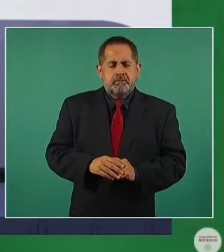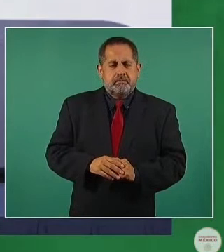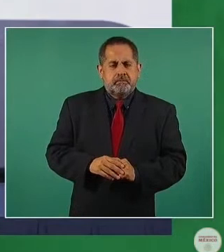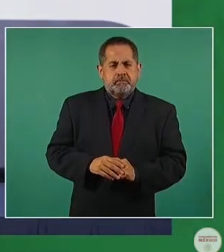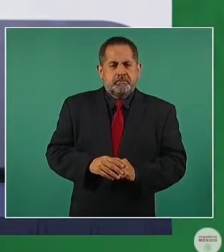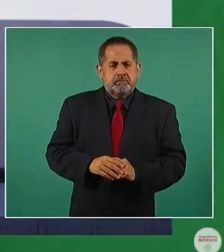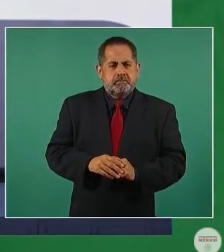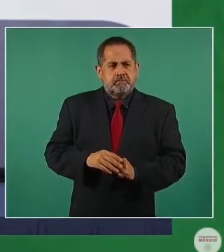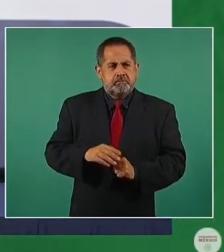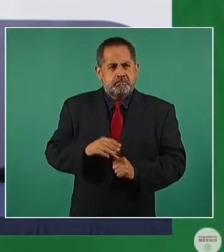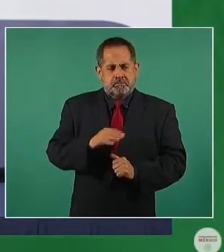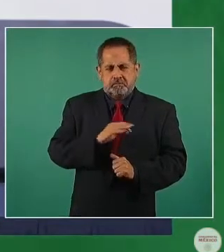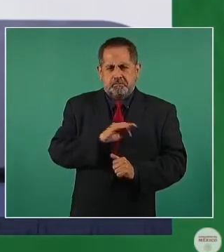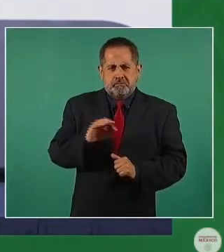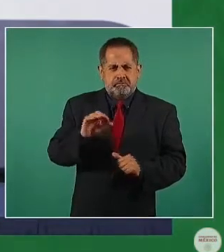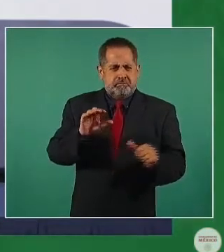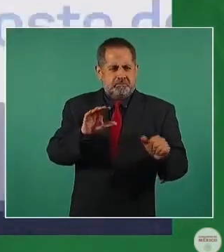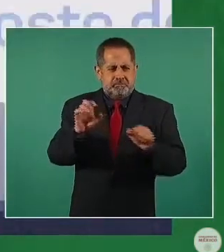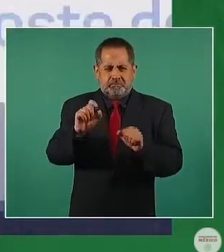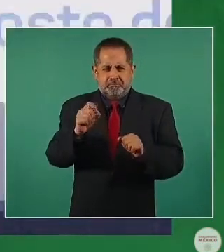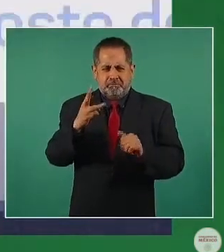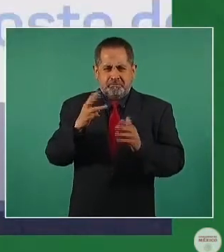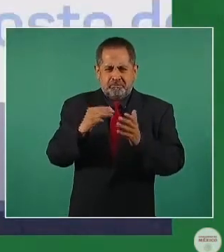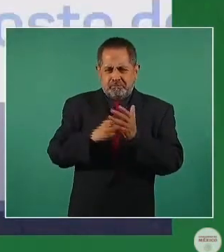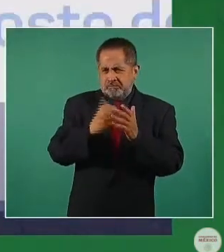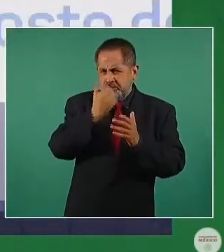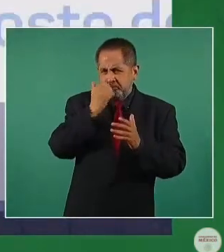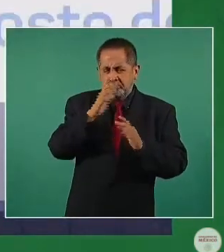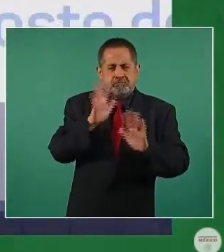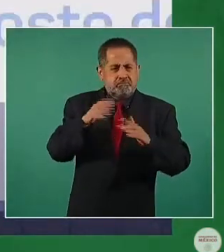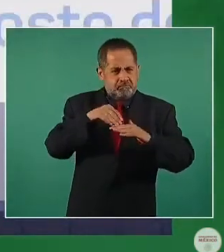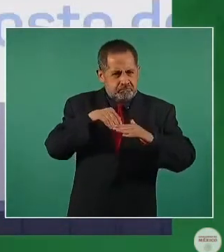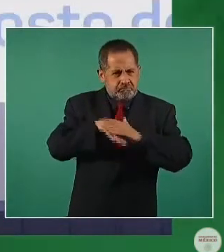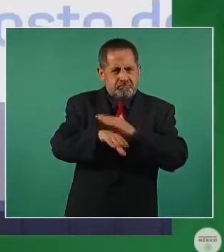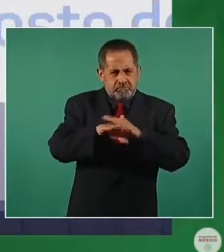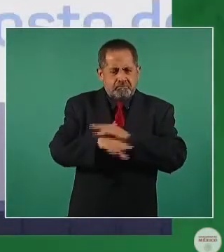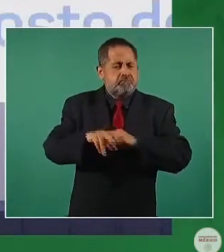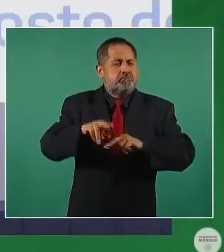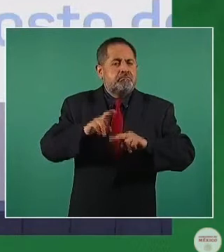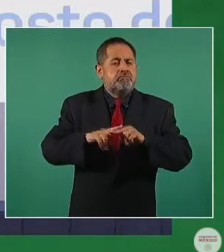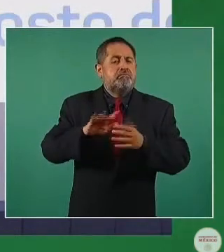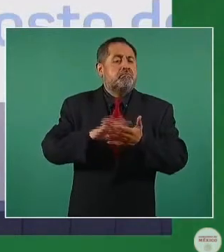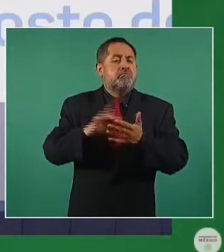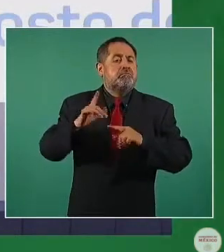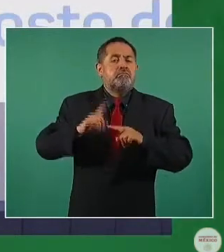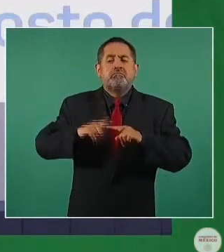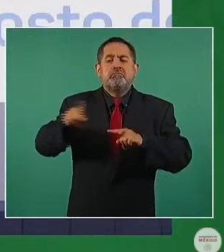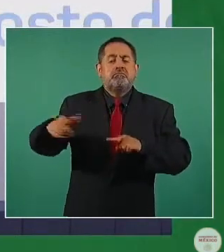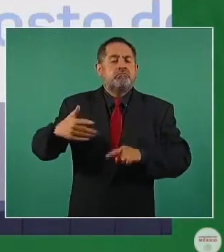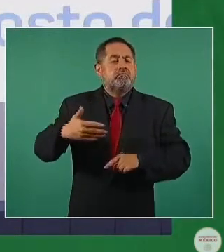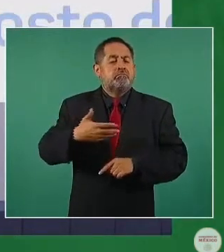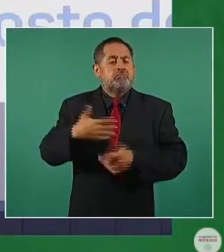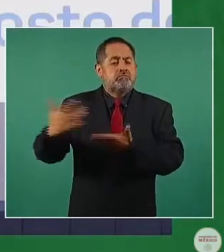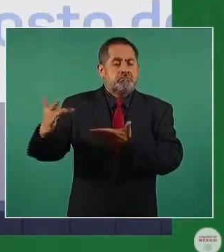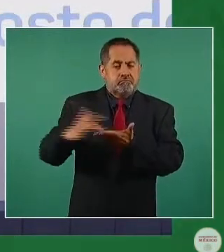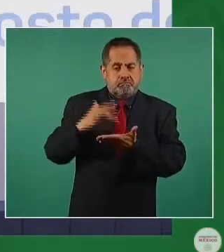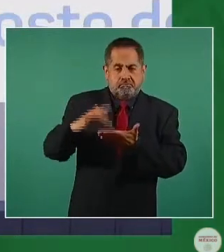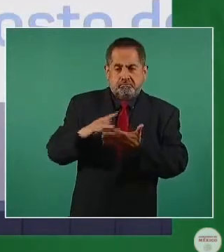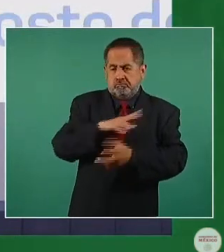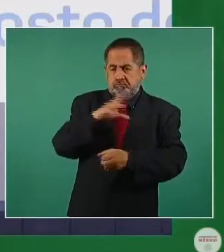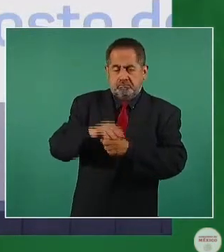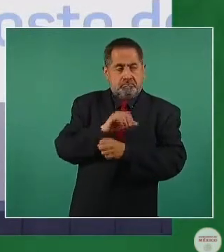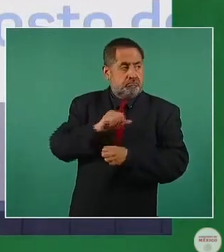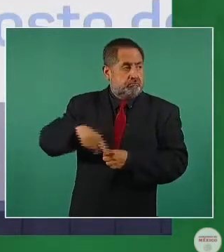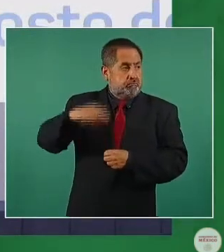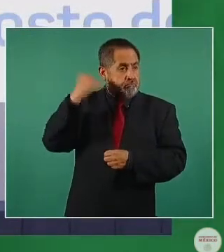de 623 mil alumnos, gracias al apoyo de ustedes, fueron vacunados en Yucatán 53 mil